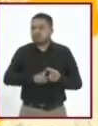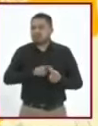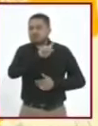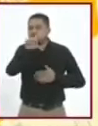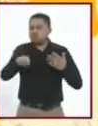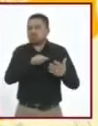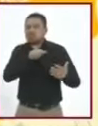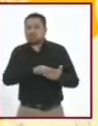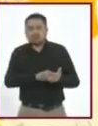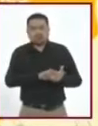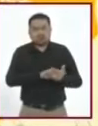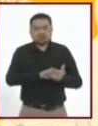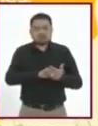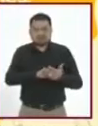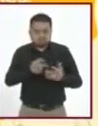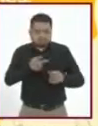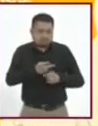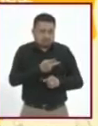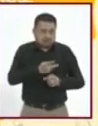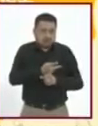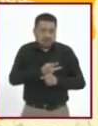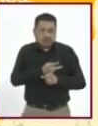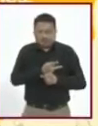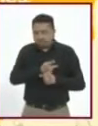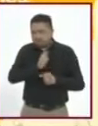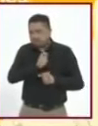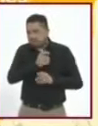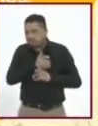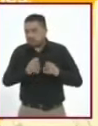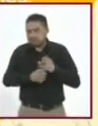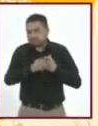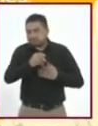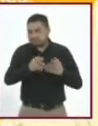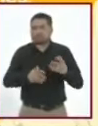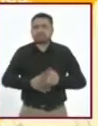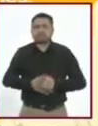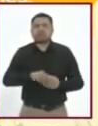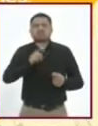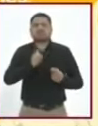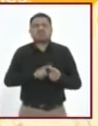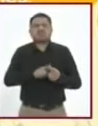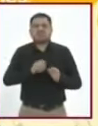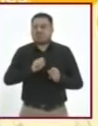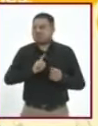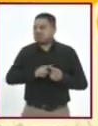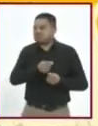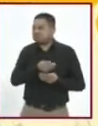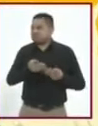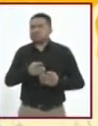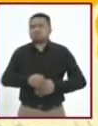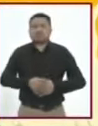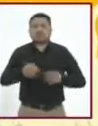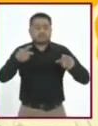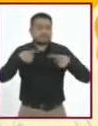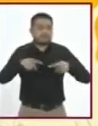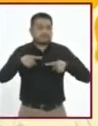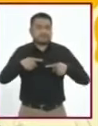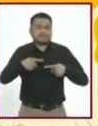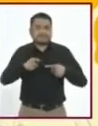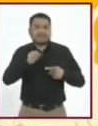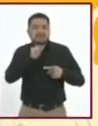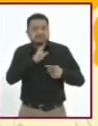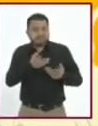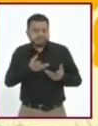lugar donde acontecen o acontecieron las situaciones. ¿Quién o quiénes? Son las personas